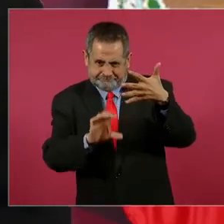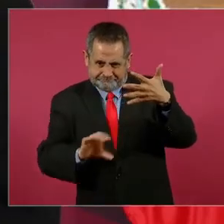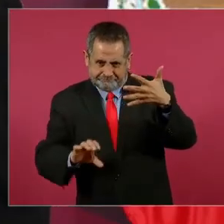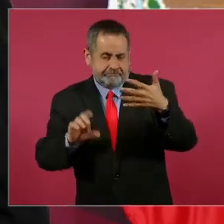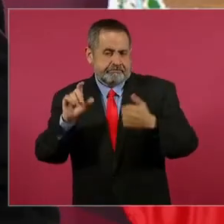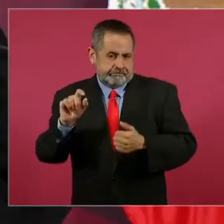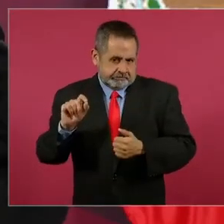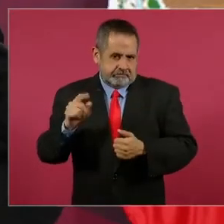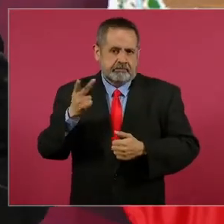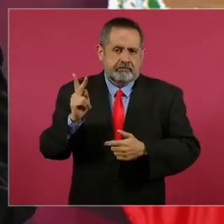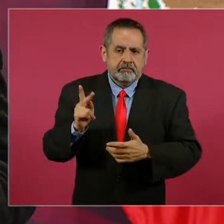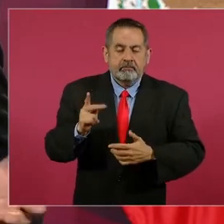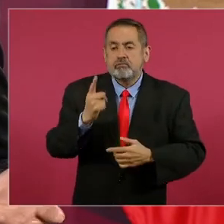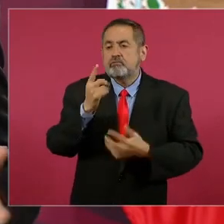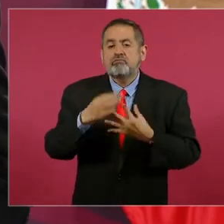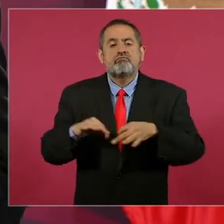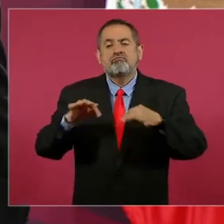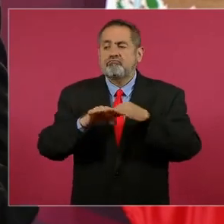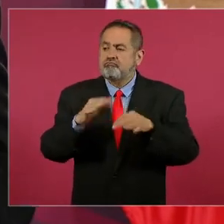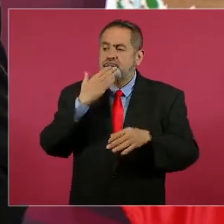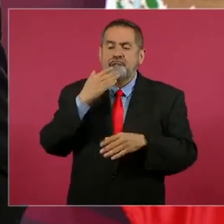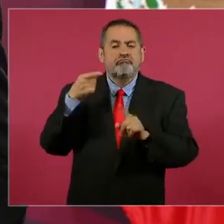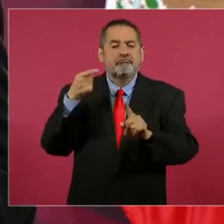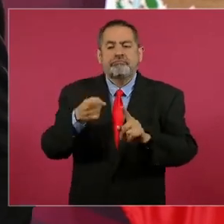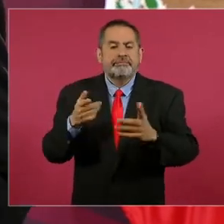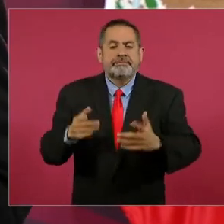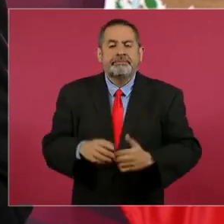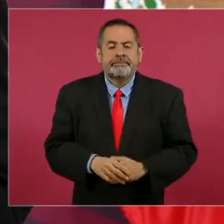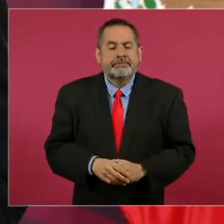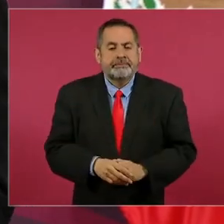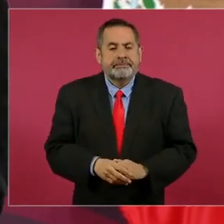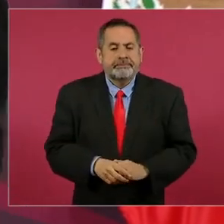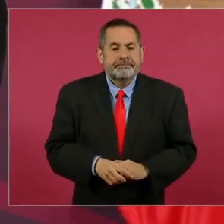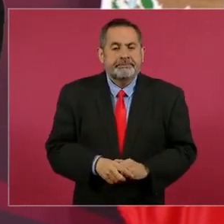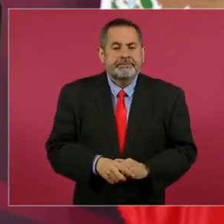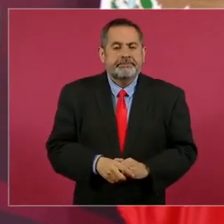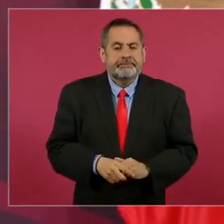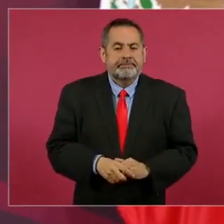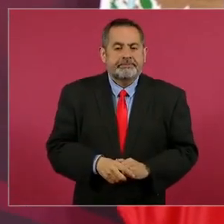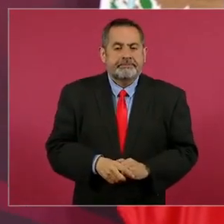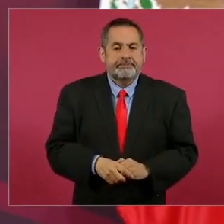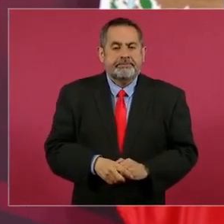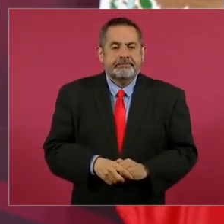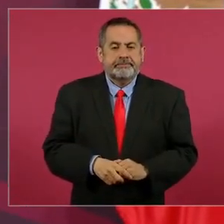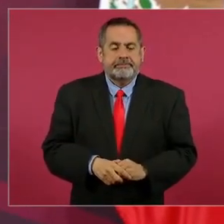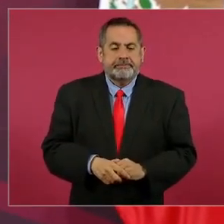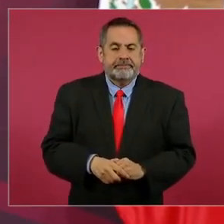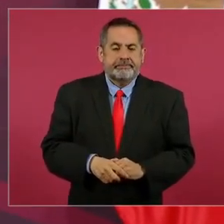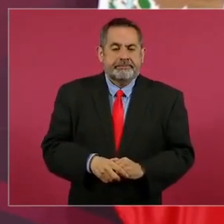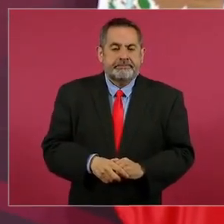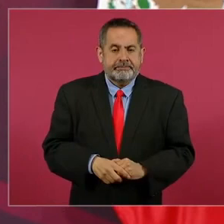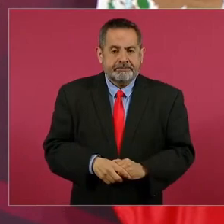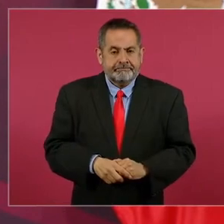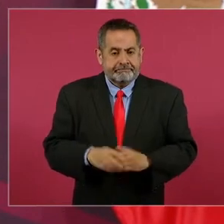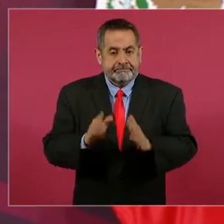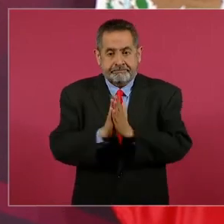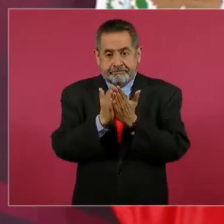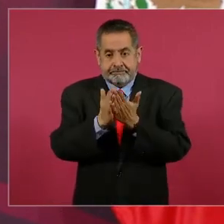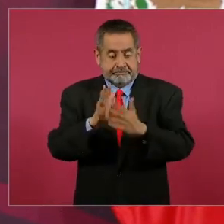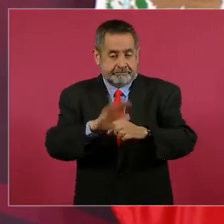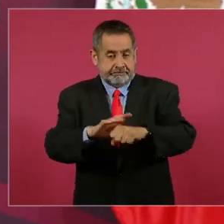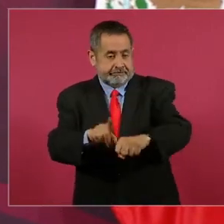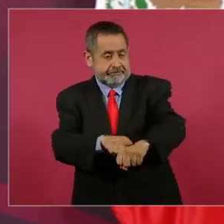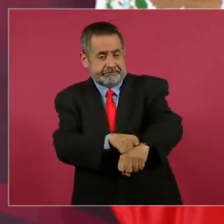importante, lo bueno, es que como va a ser extenso,